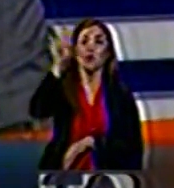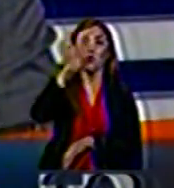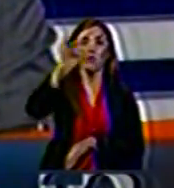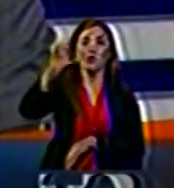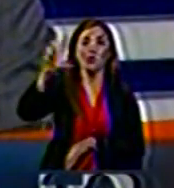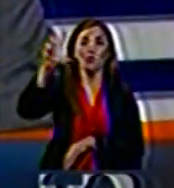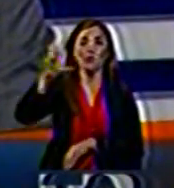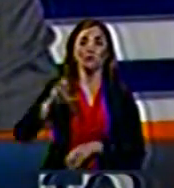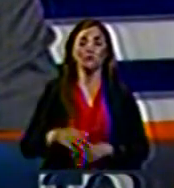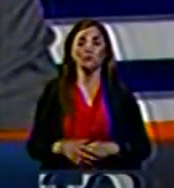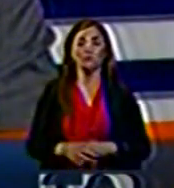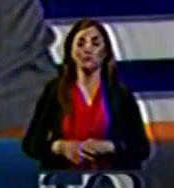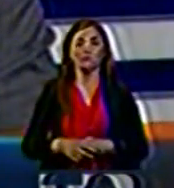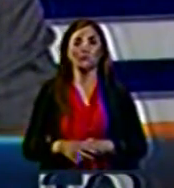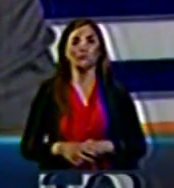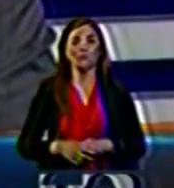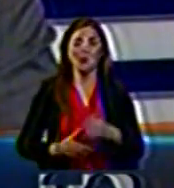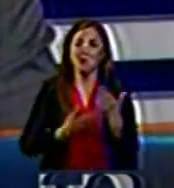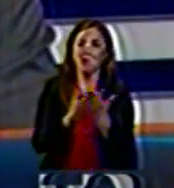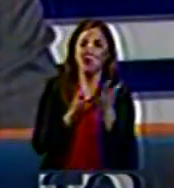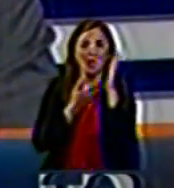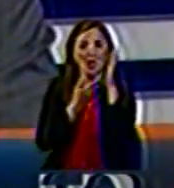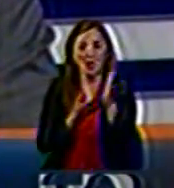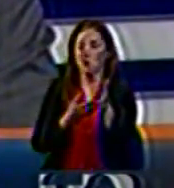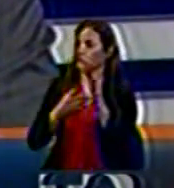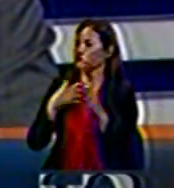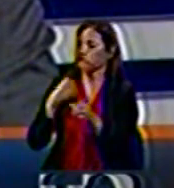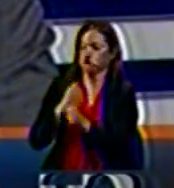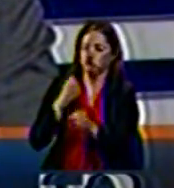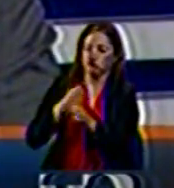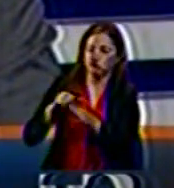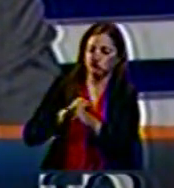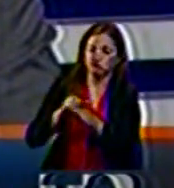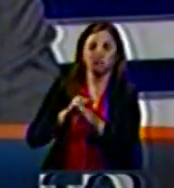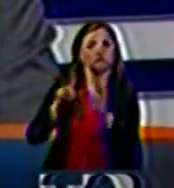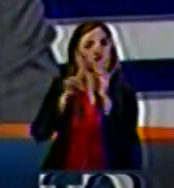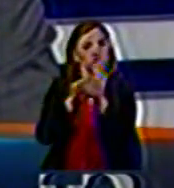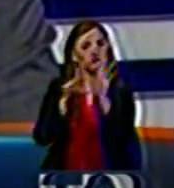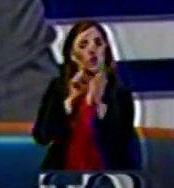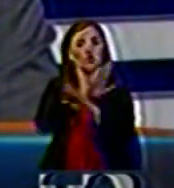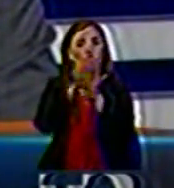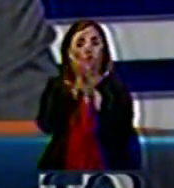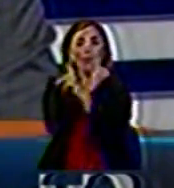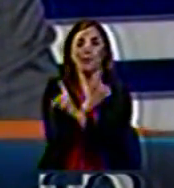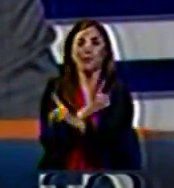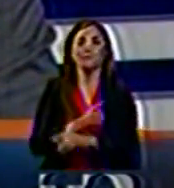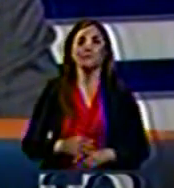es exponer las mejores prácticas y las políticas públicas en materia